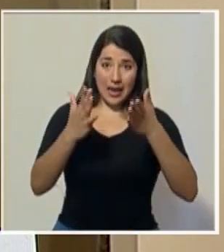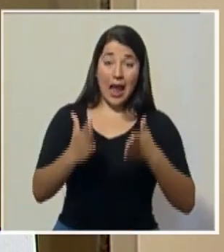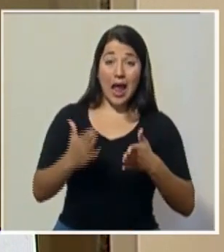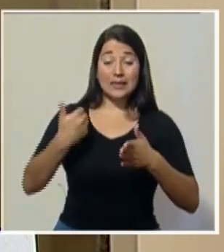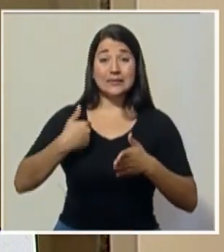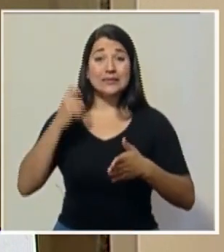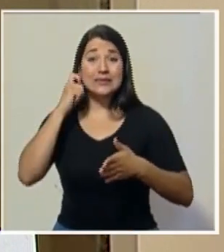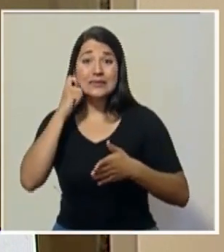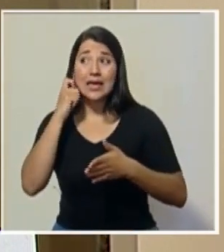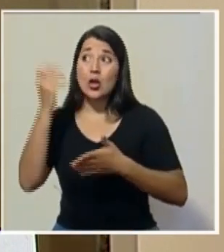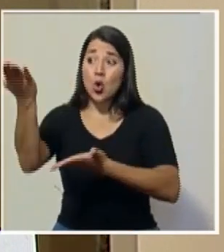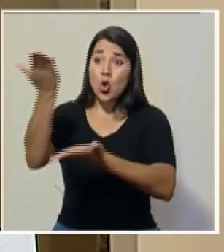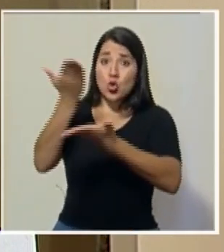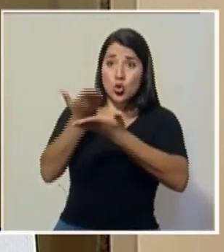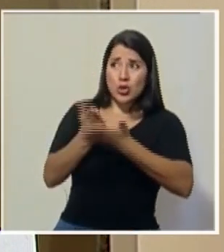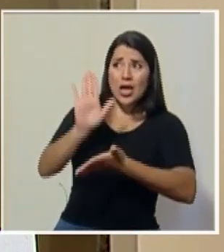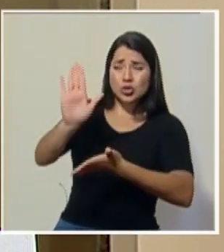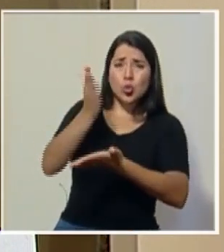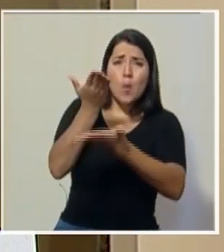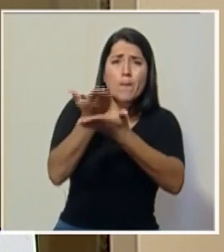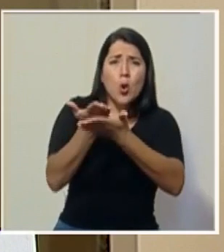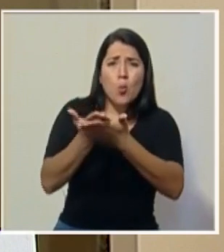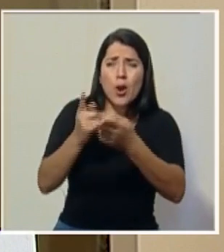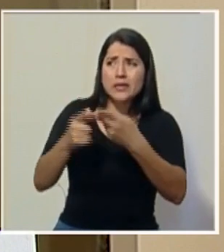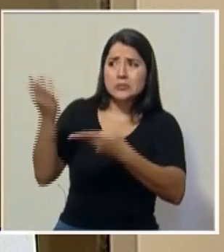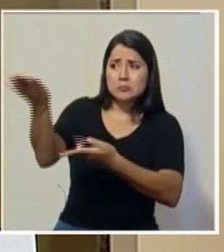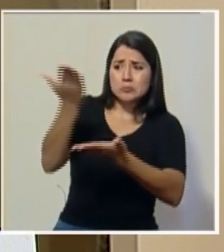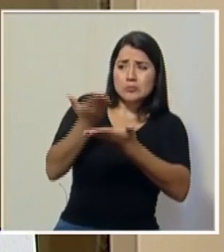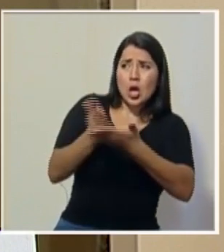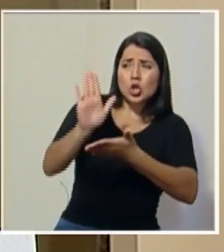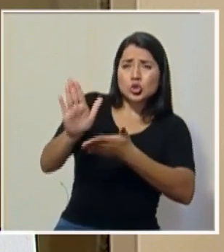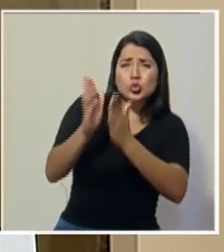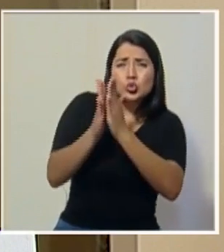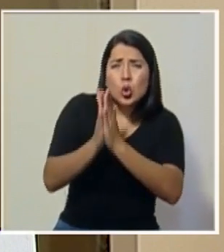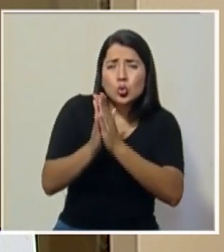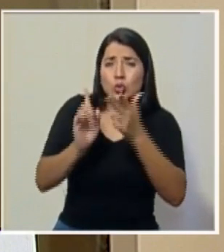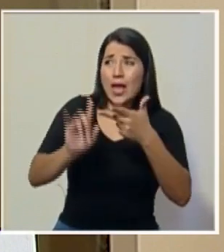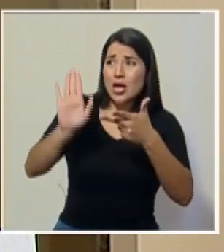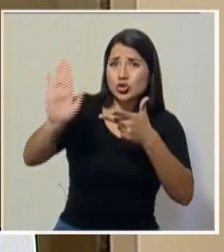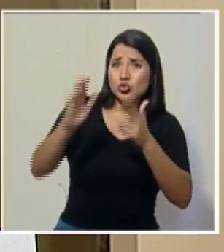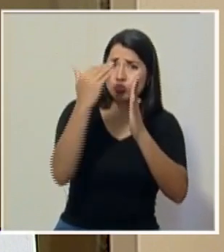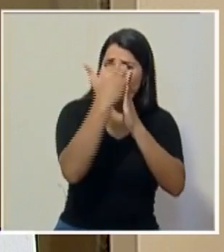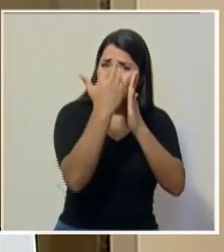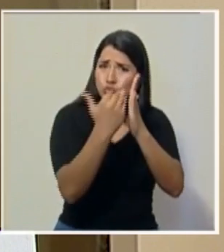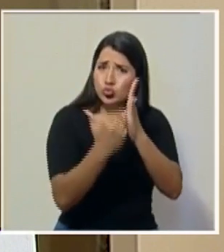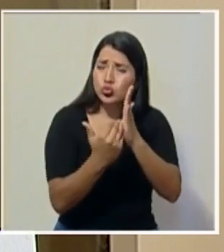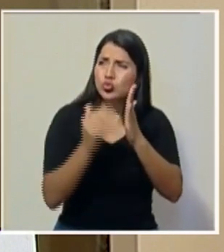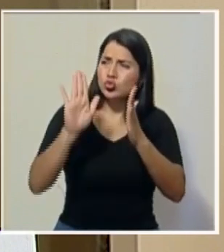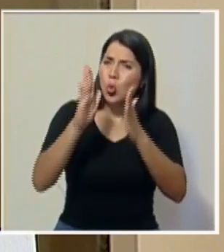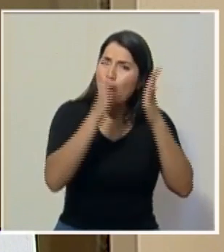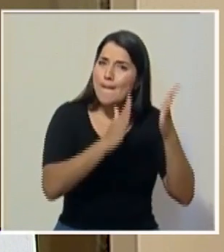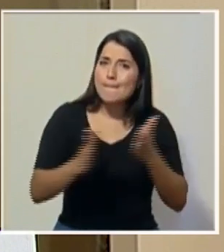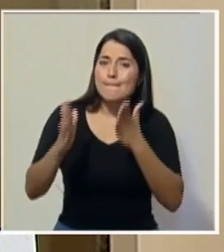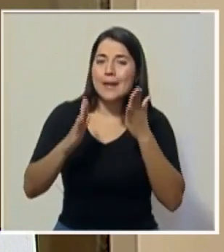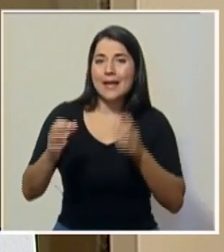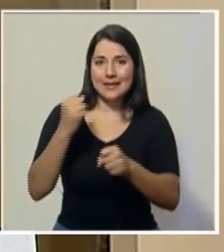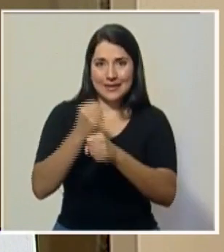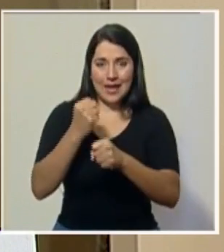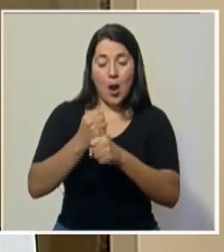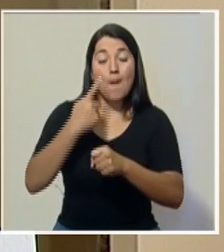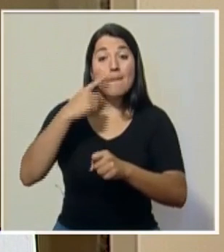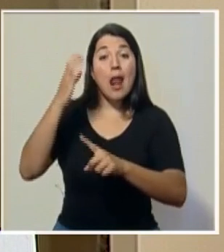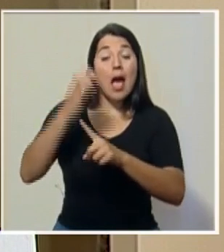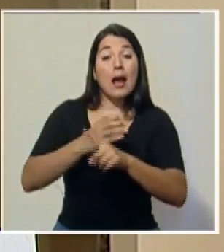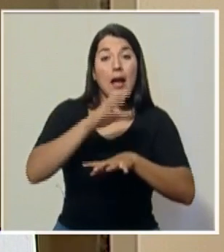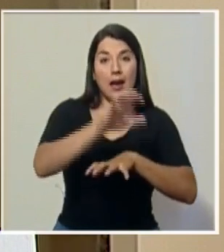hecho llegar sus propuestas, sus solicitudes y sus programas de trabajo de estos planes cantonales